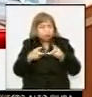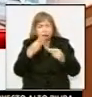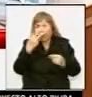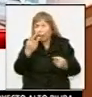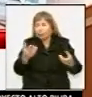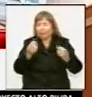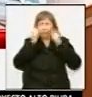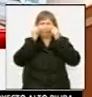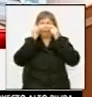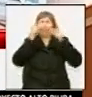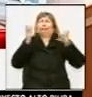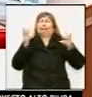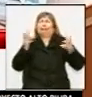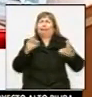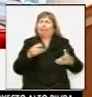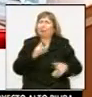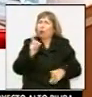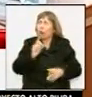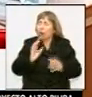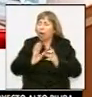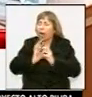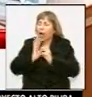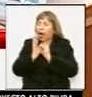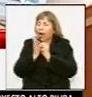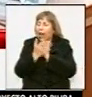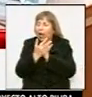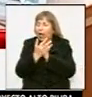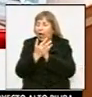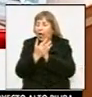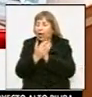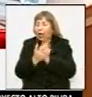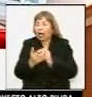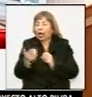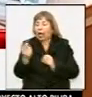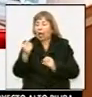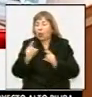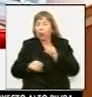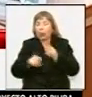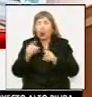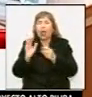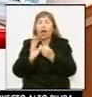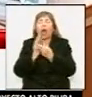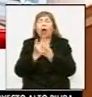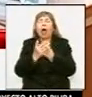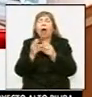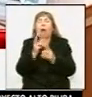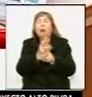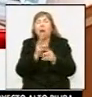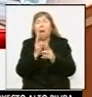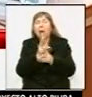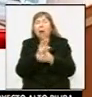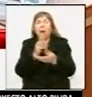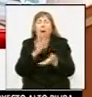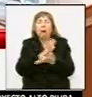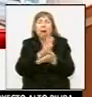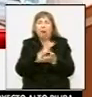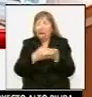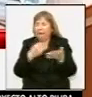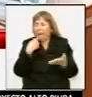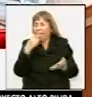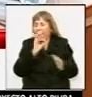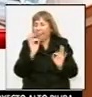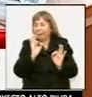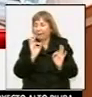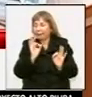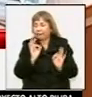digo, algunos escuderos vienen a defender la parte administrativa, que yo no estoy hablando la